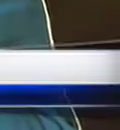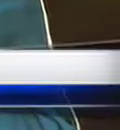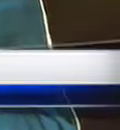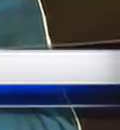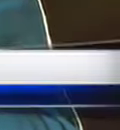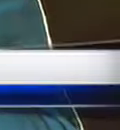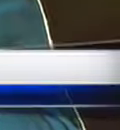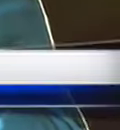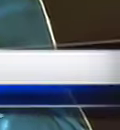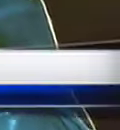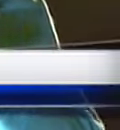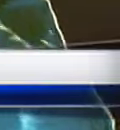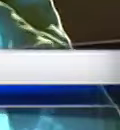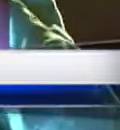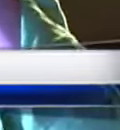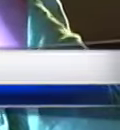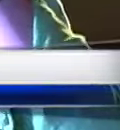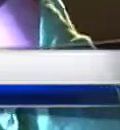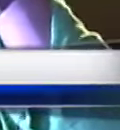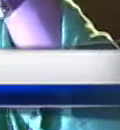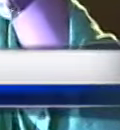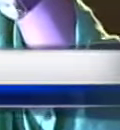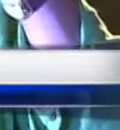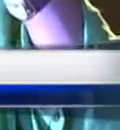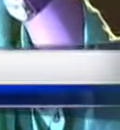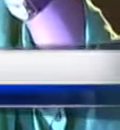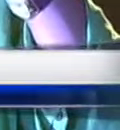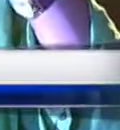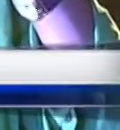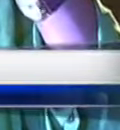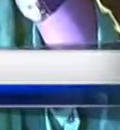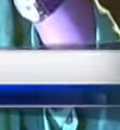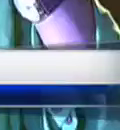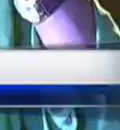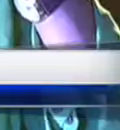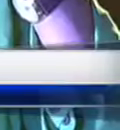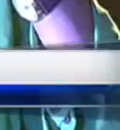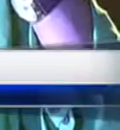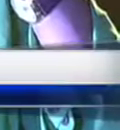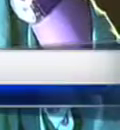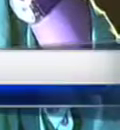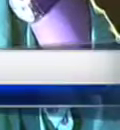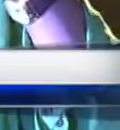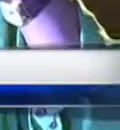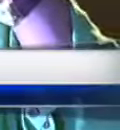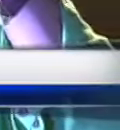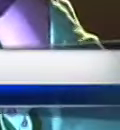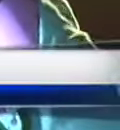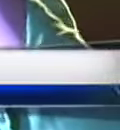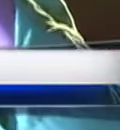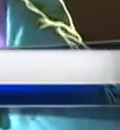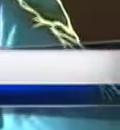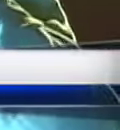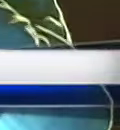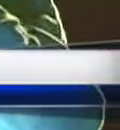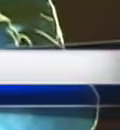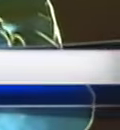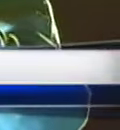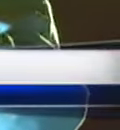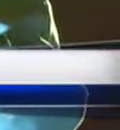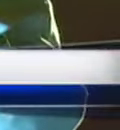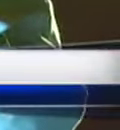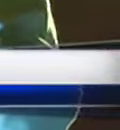y decía: yo fui alférez de Alfaro, yo